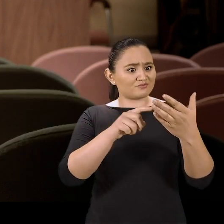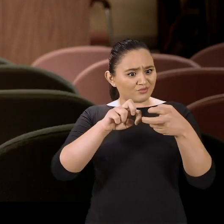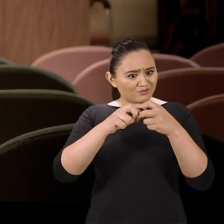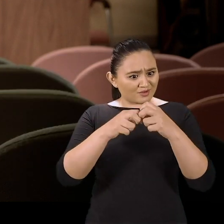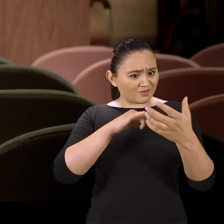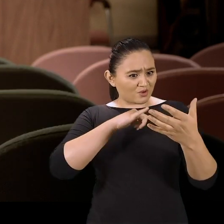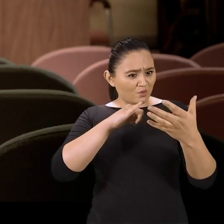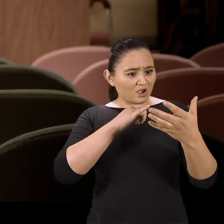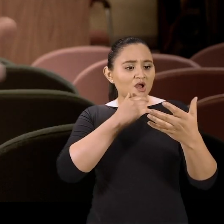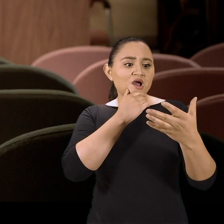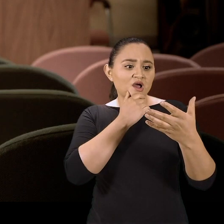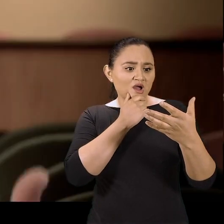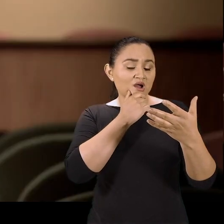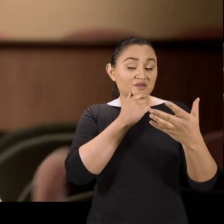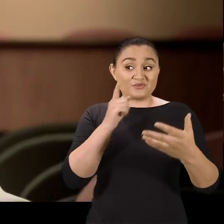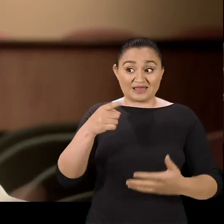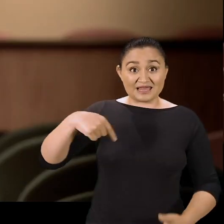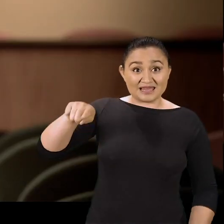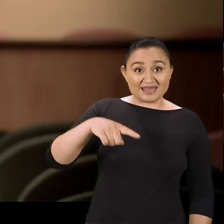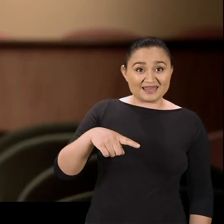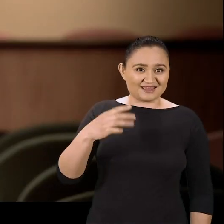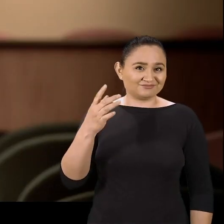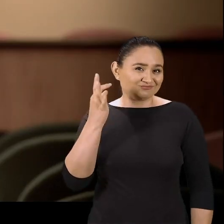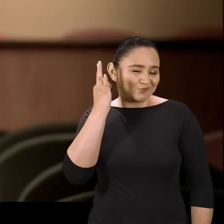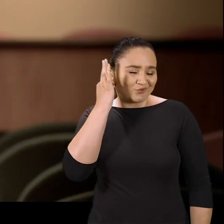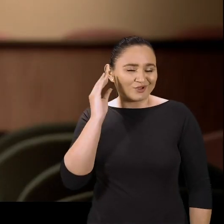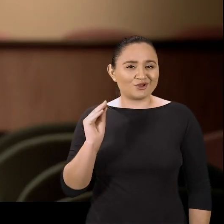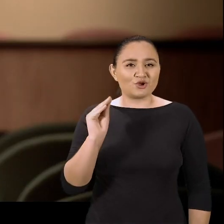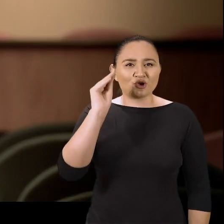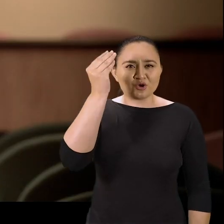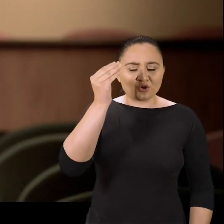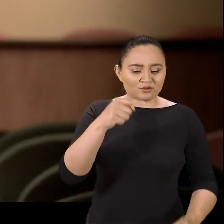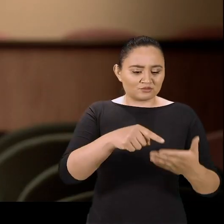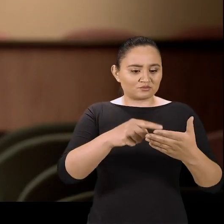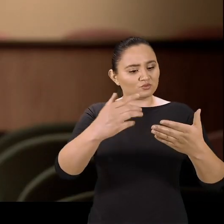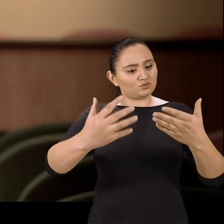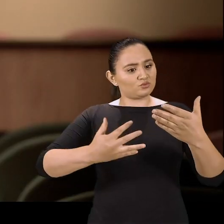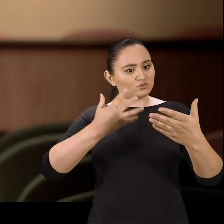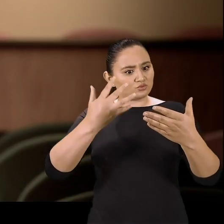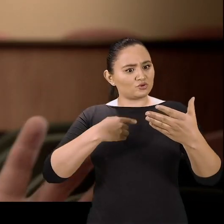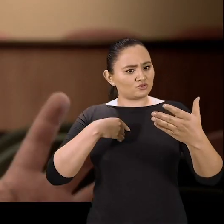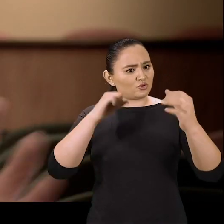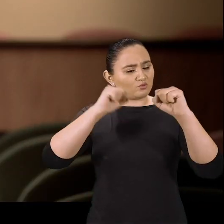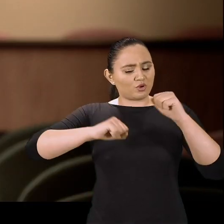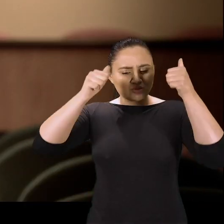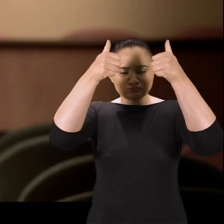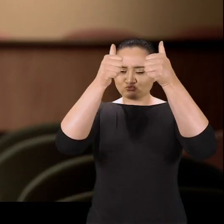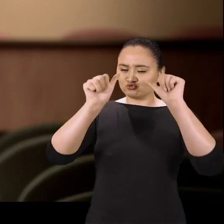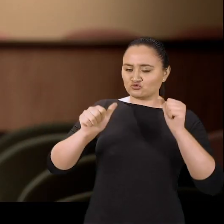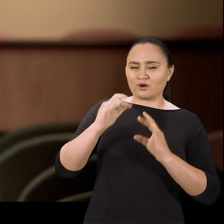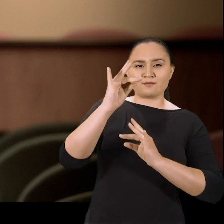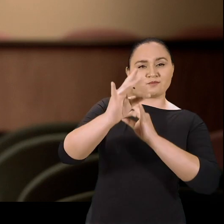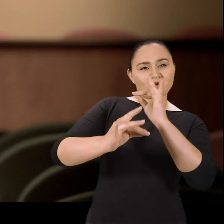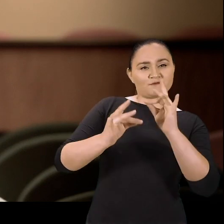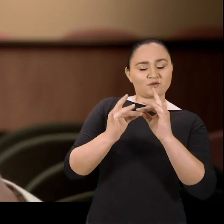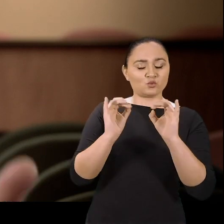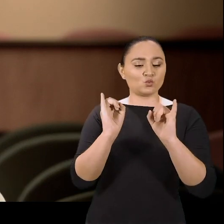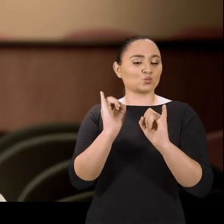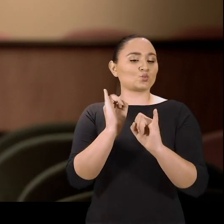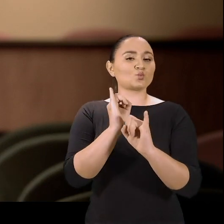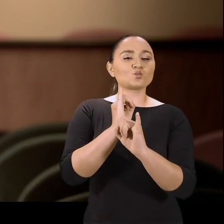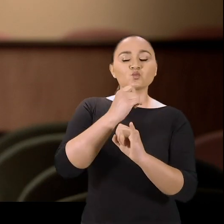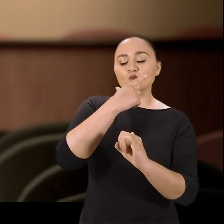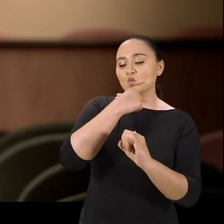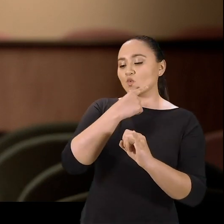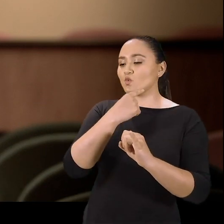solo yo han tenido otros problemas y las niñas las recientes van a encontrar motivación en los mensajes como alcanza la